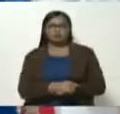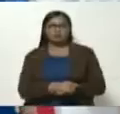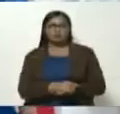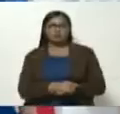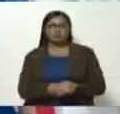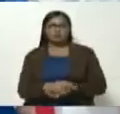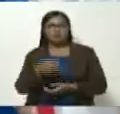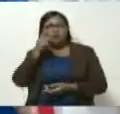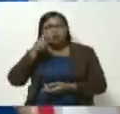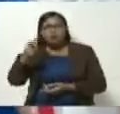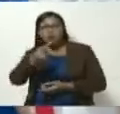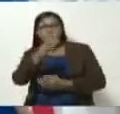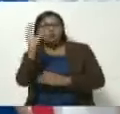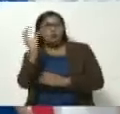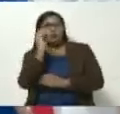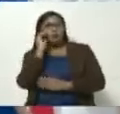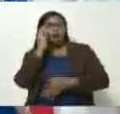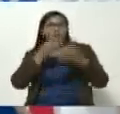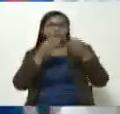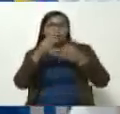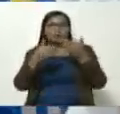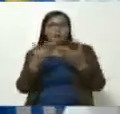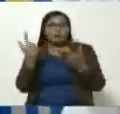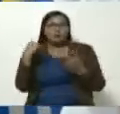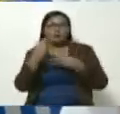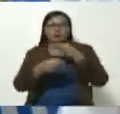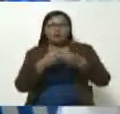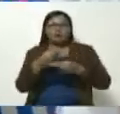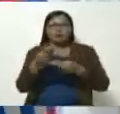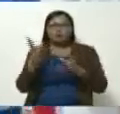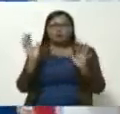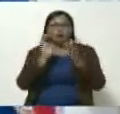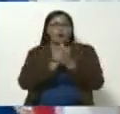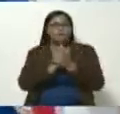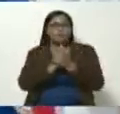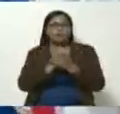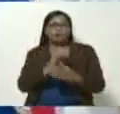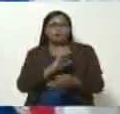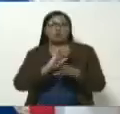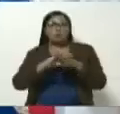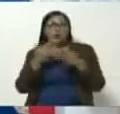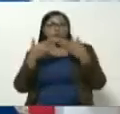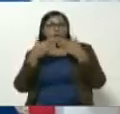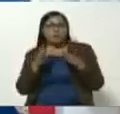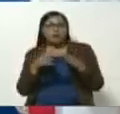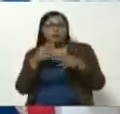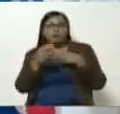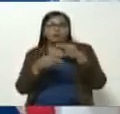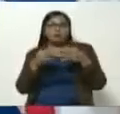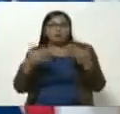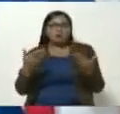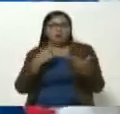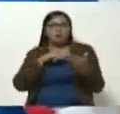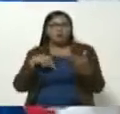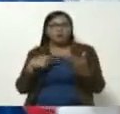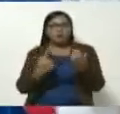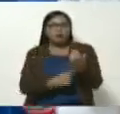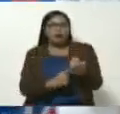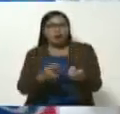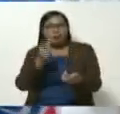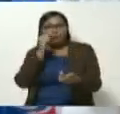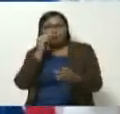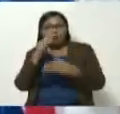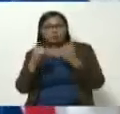al pueblo colombiano que juzgue qué deberíamos hacer con esos compañeros que permitieron que nuestros hermanos y